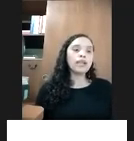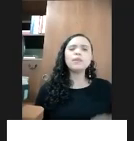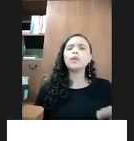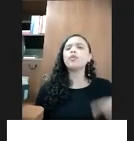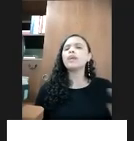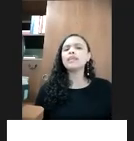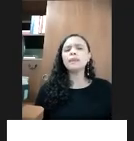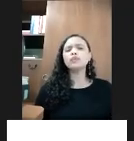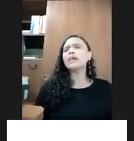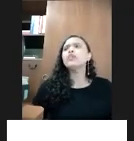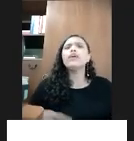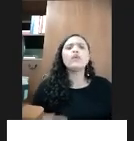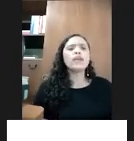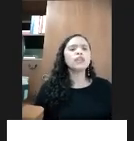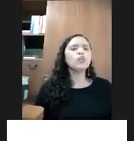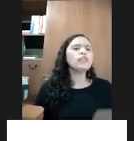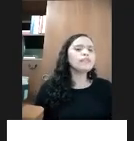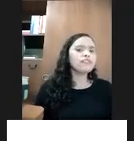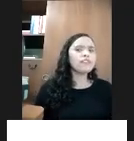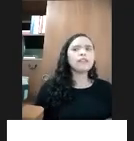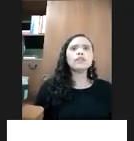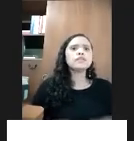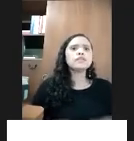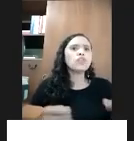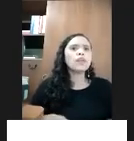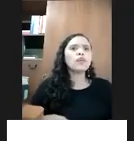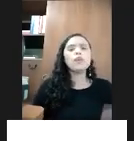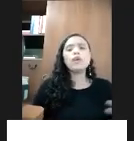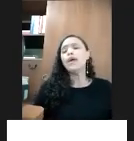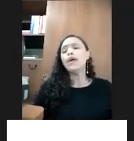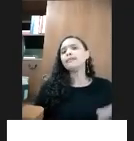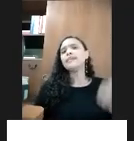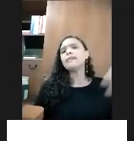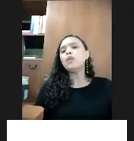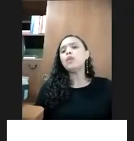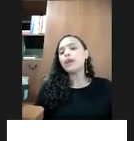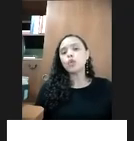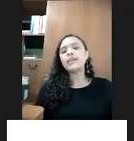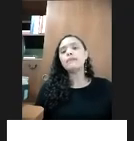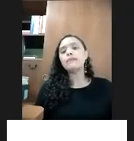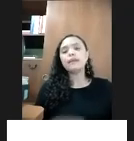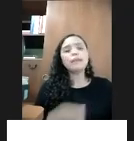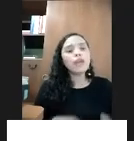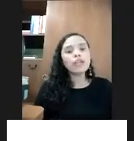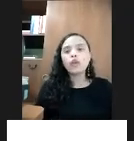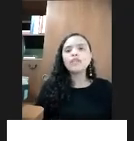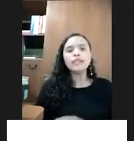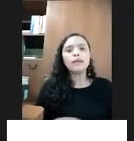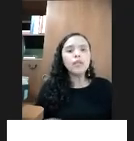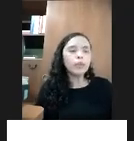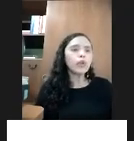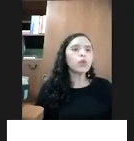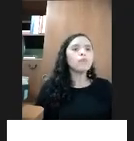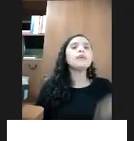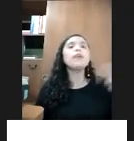les decían, bueno, pero ¿por qué me estás preguntando? ¿De dónde eres tú? Identifícate, yo necesito saber dónde eres. Bueno, llámame luego, yo voy a llamar, dame los datos de Convite, dame el